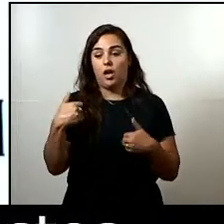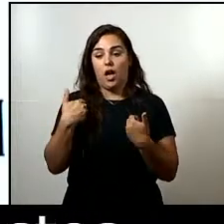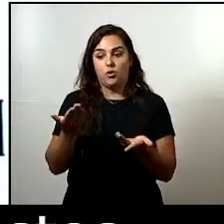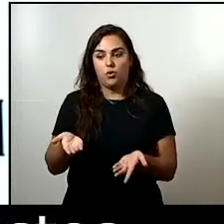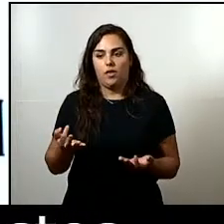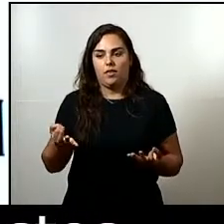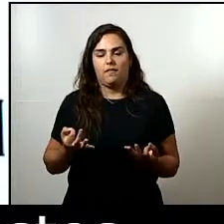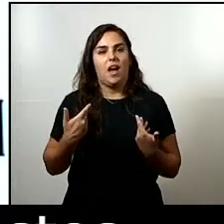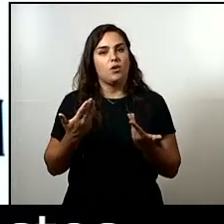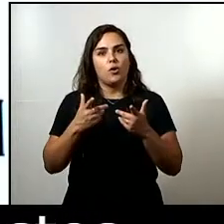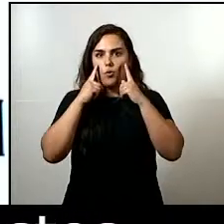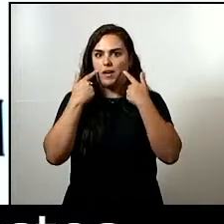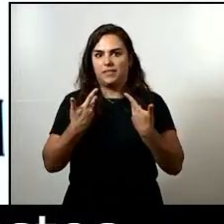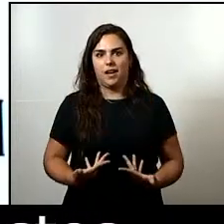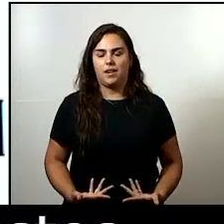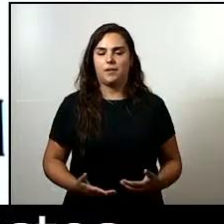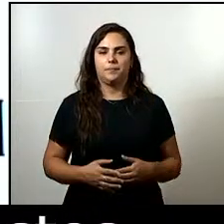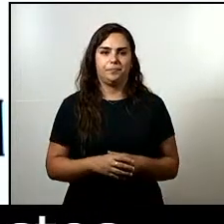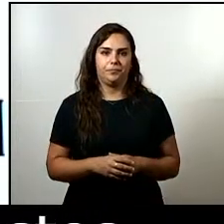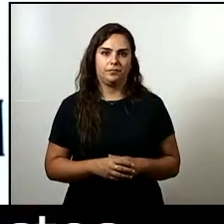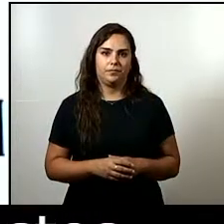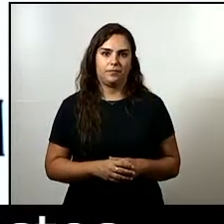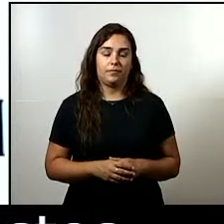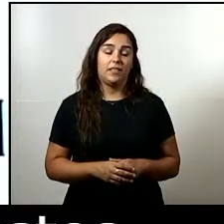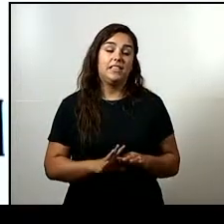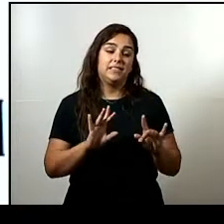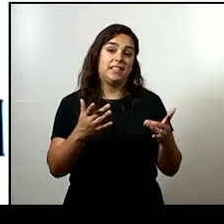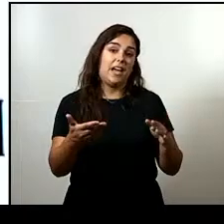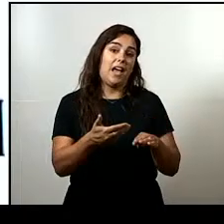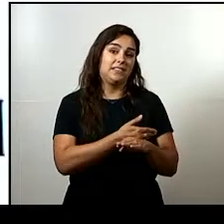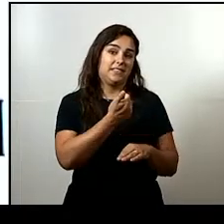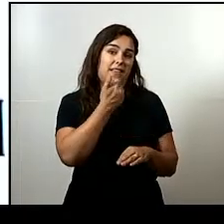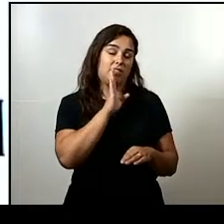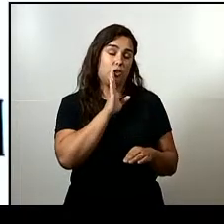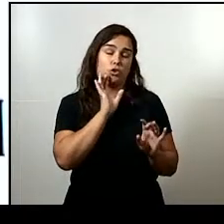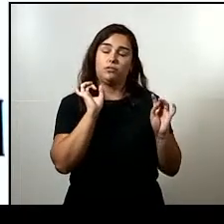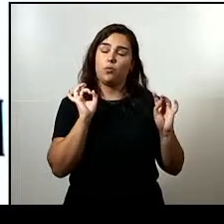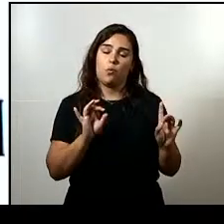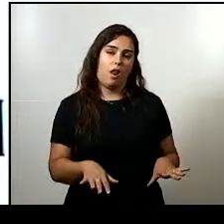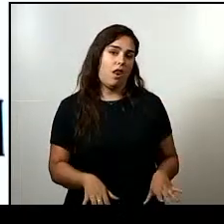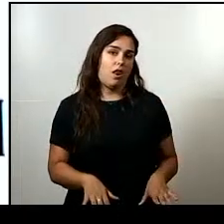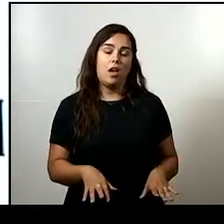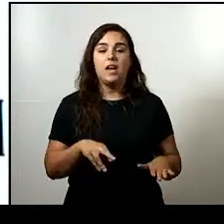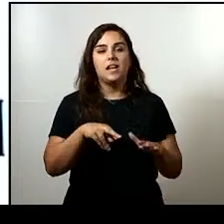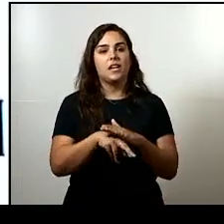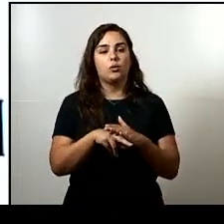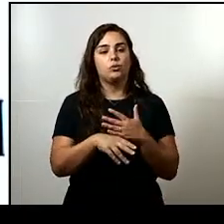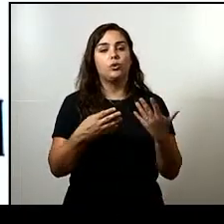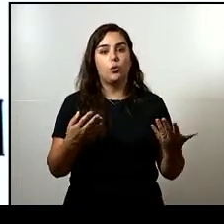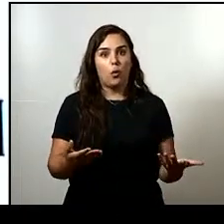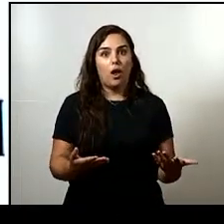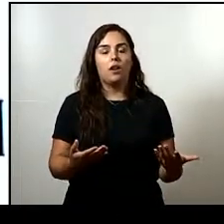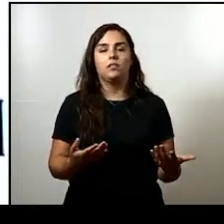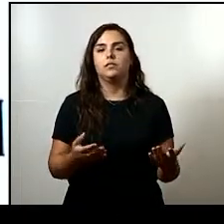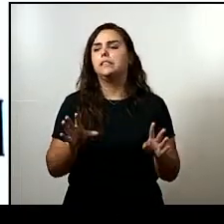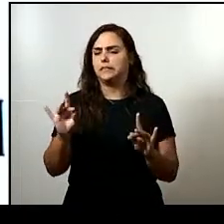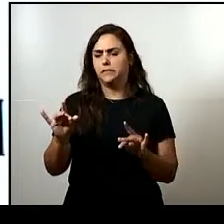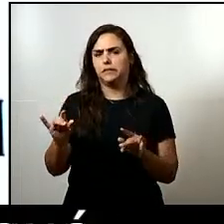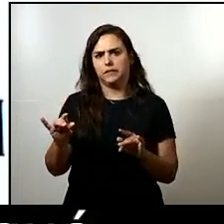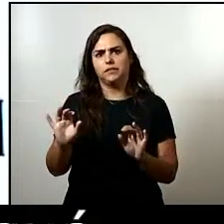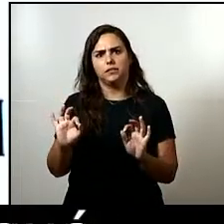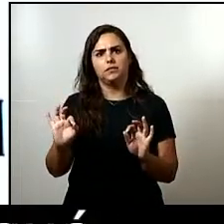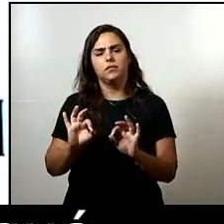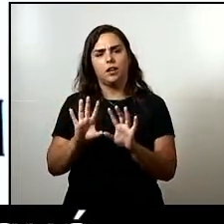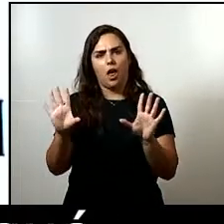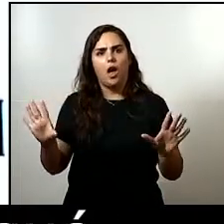humanitaria. Un poco lo que se había hablado, ¿no? También de qué recursos se va a dotar. Vamos a hablarlo, sí.